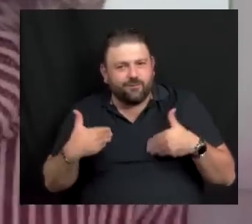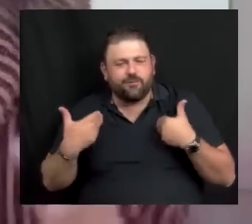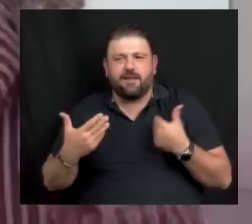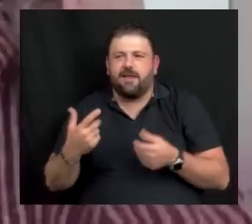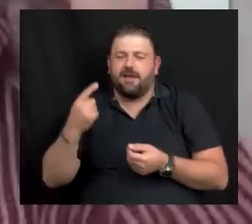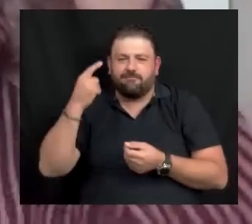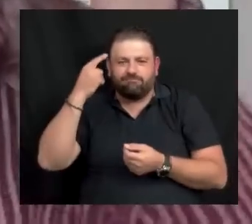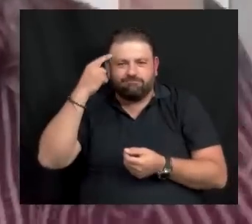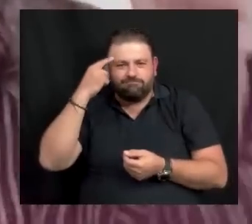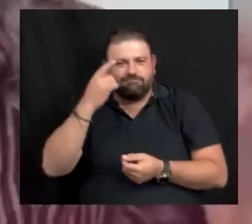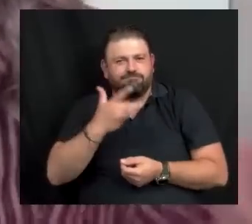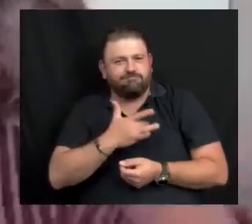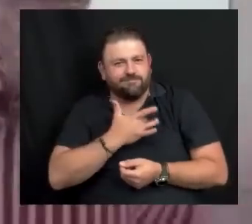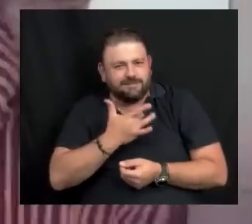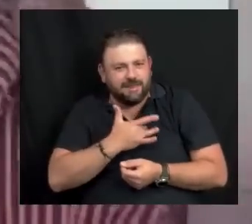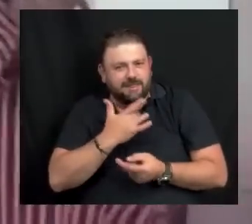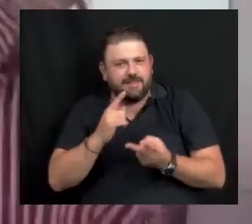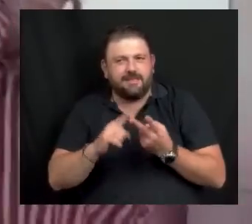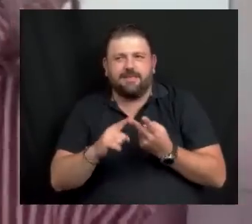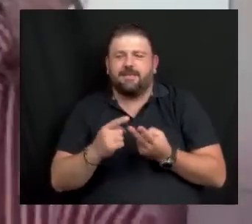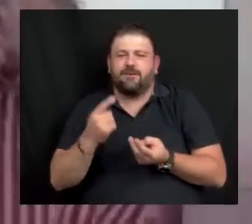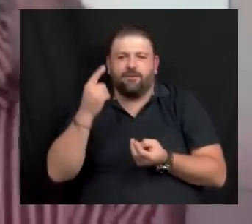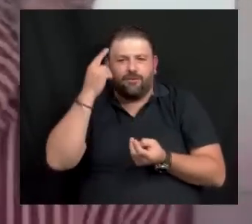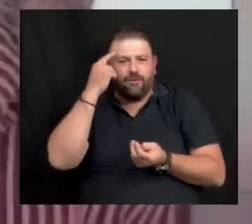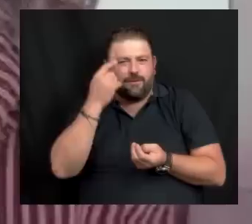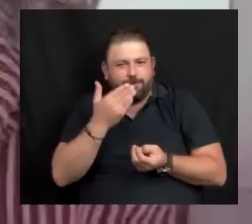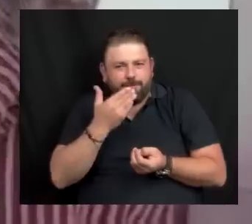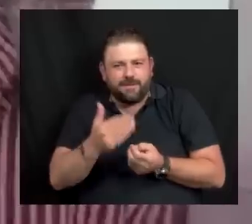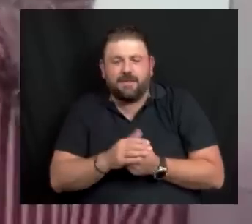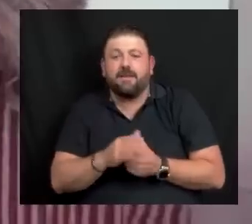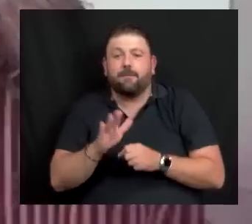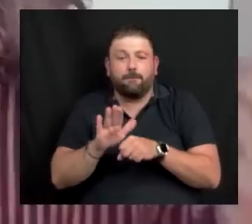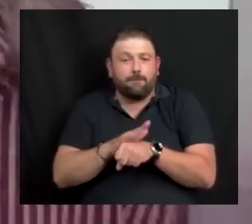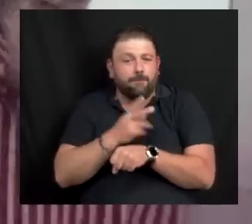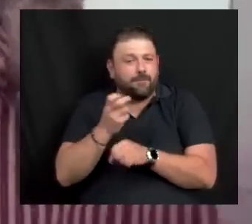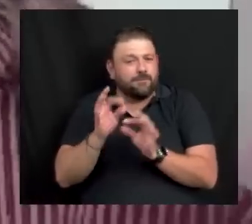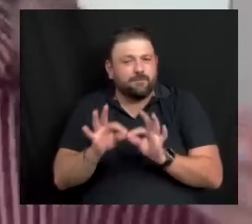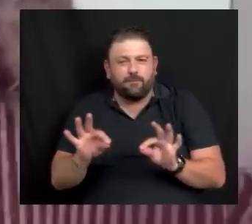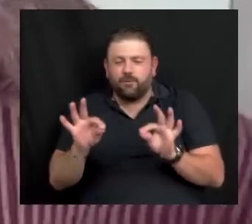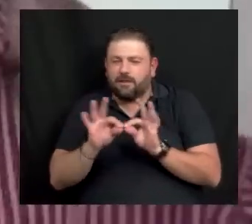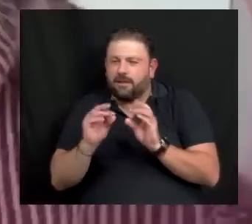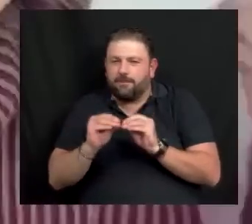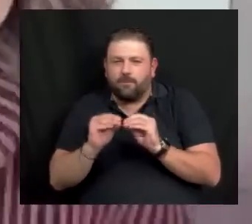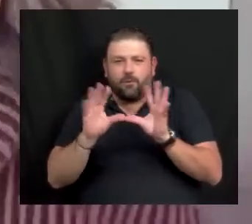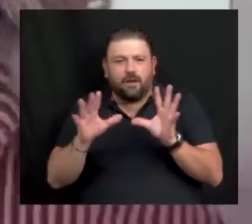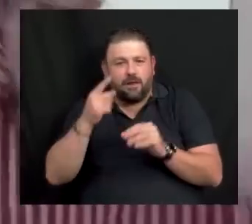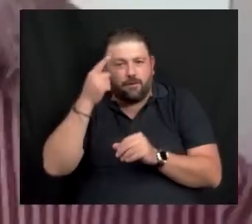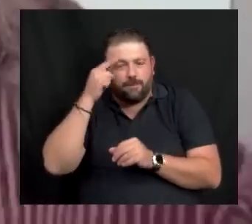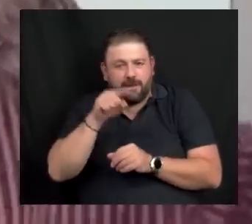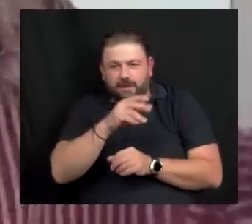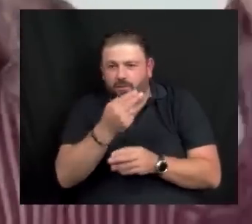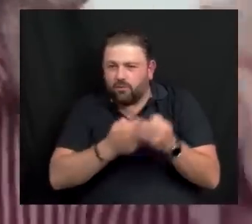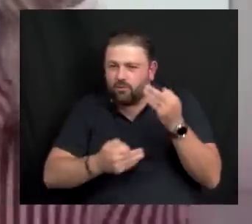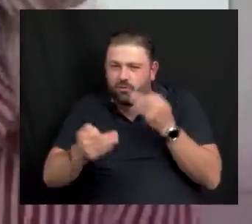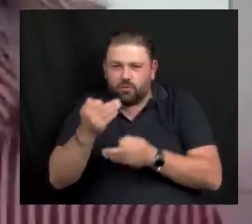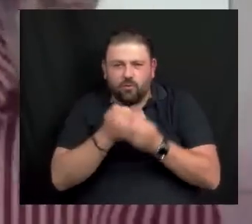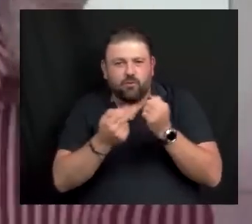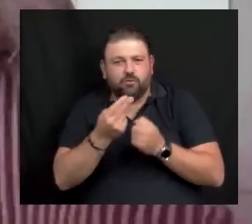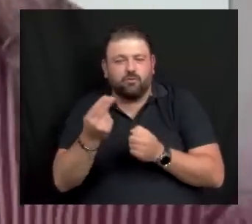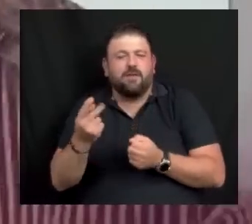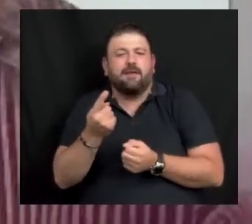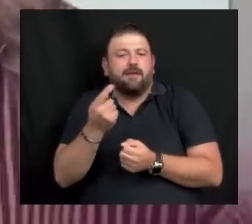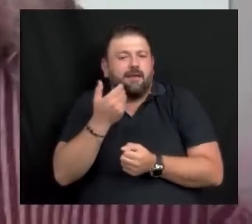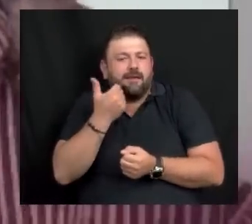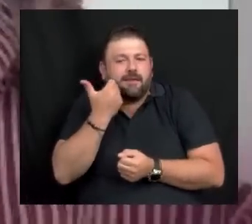sentirlo, pero sobre todo de tener un enfoque muy claro de qué es lo que queremos. Se trata ahorita de pedir, de llenar la